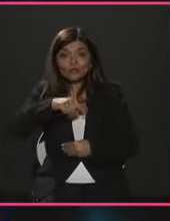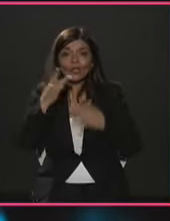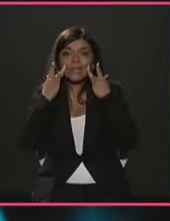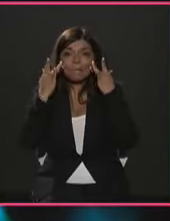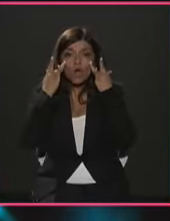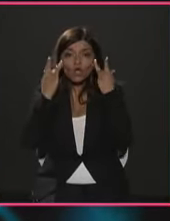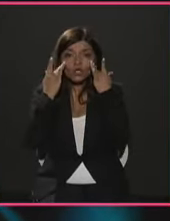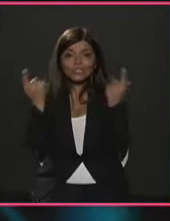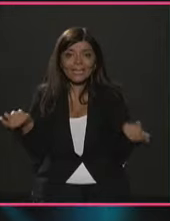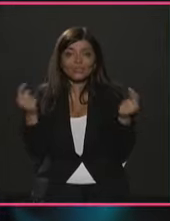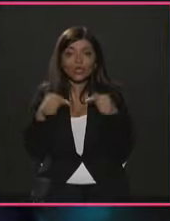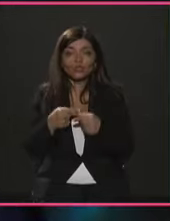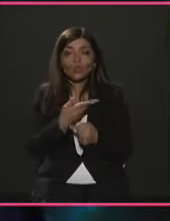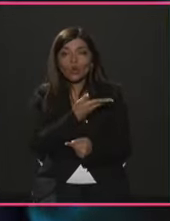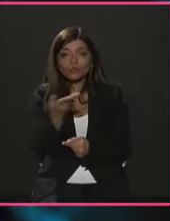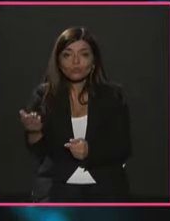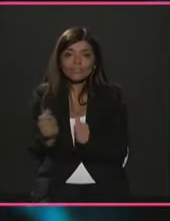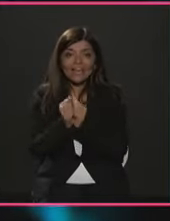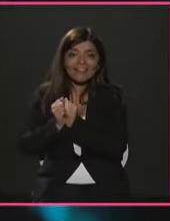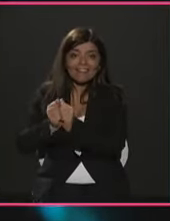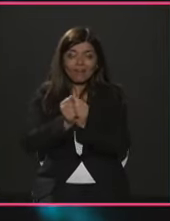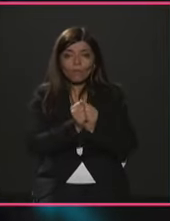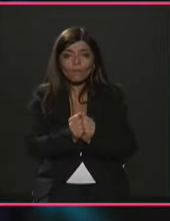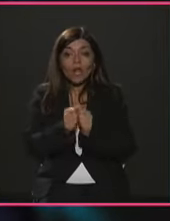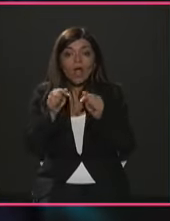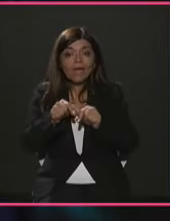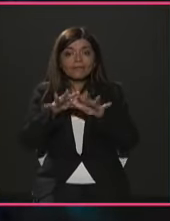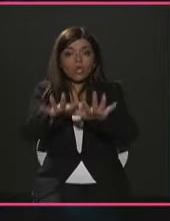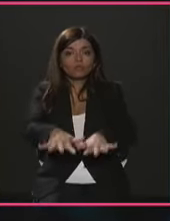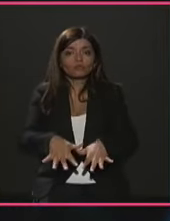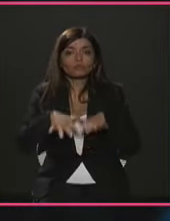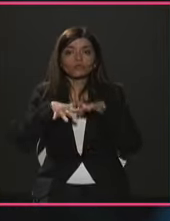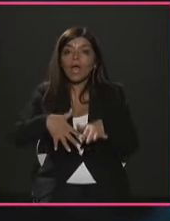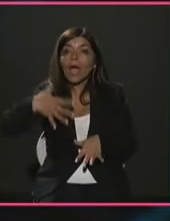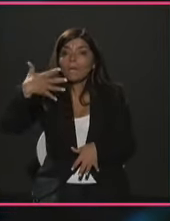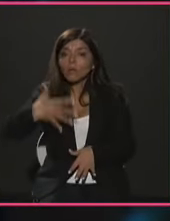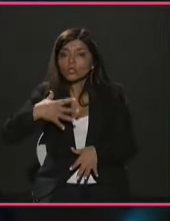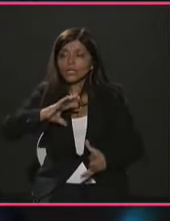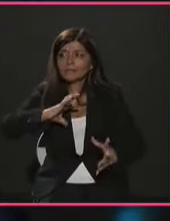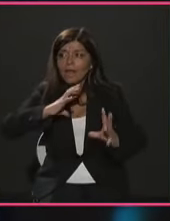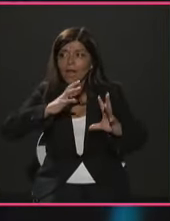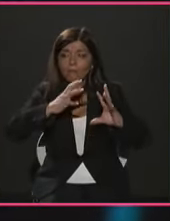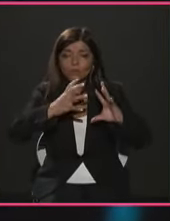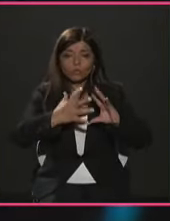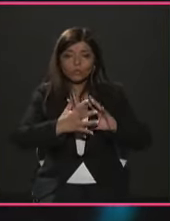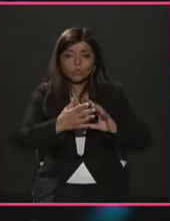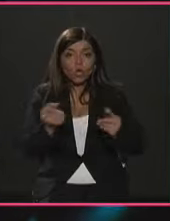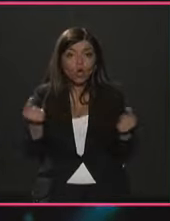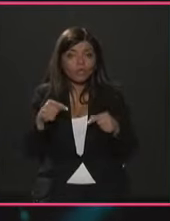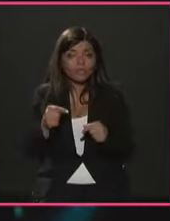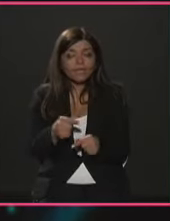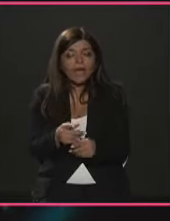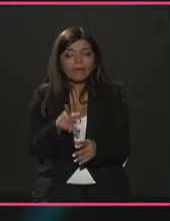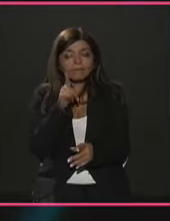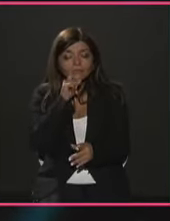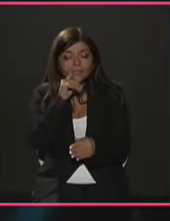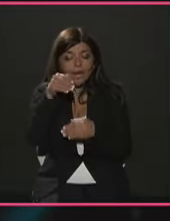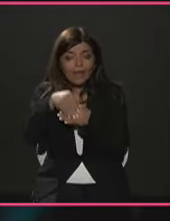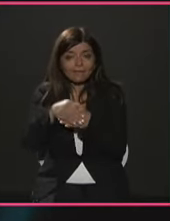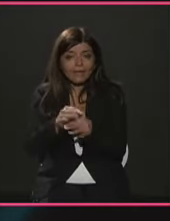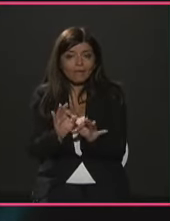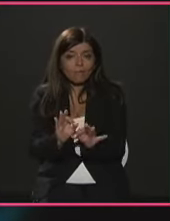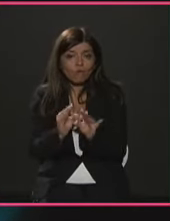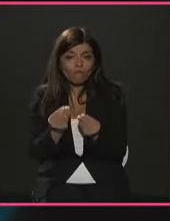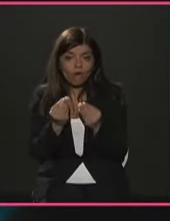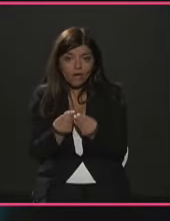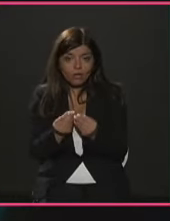estar acá con ustedes de verdad es un evento de relevancia mundial y hoy día vamos a tener un bloque espectacular Manuel